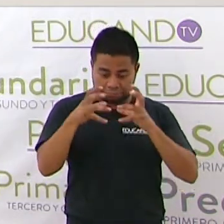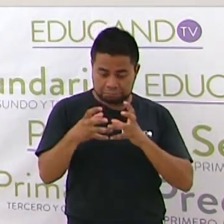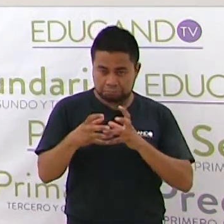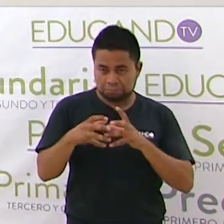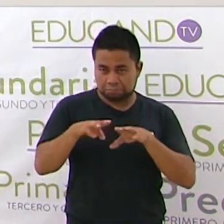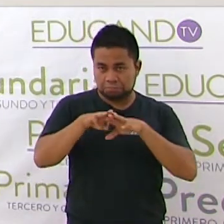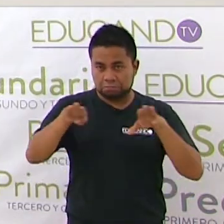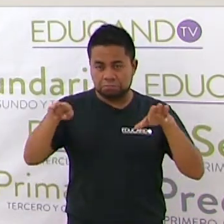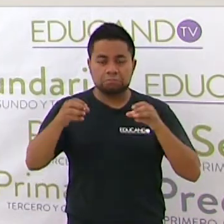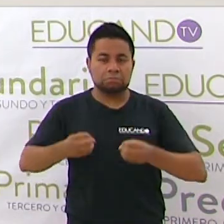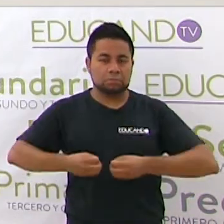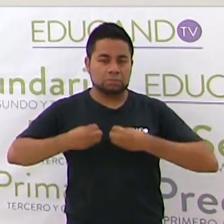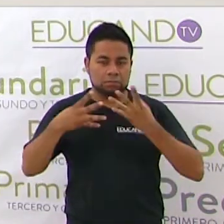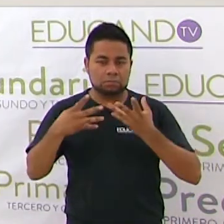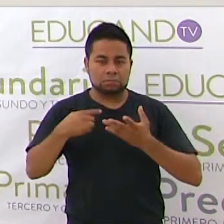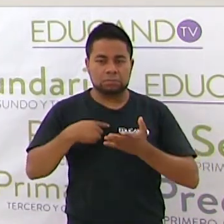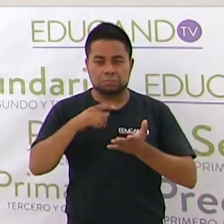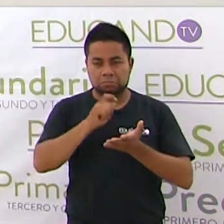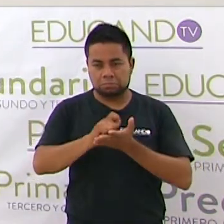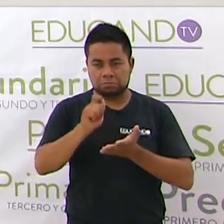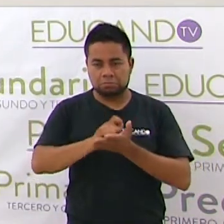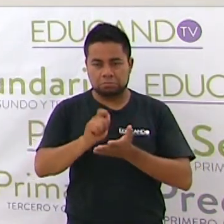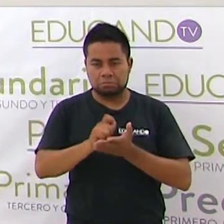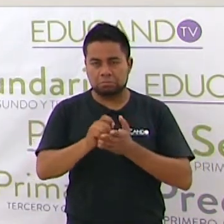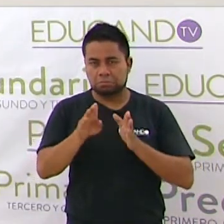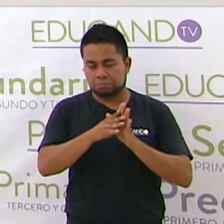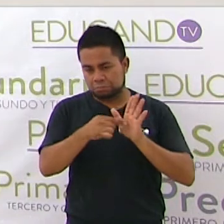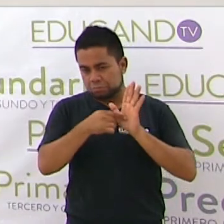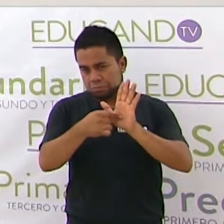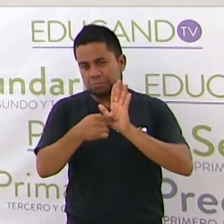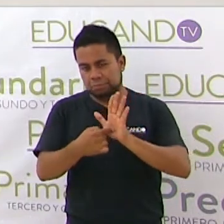lo siguiente. Se los voy a ir ejemplificando.